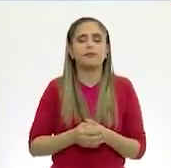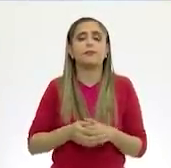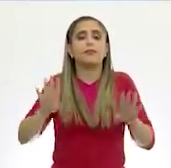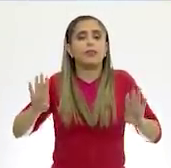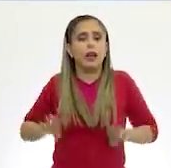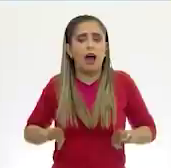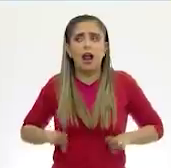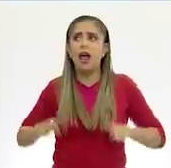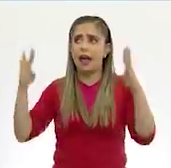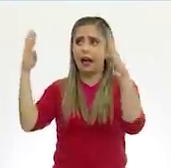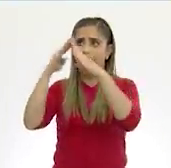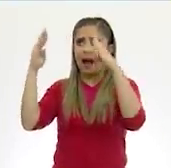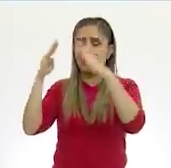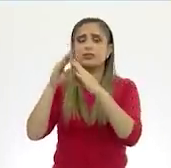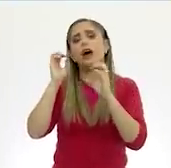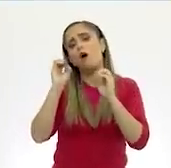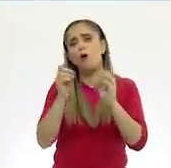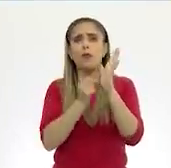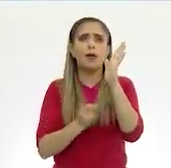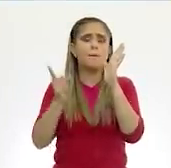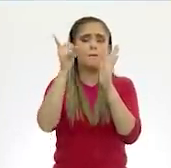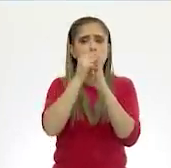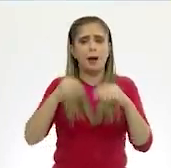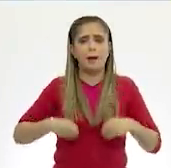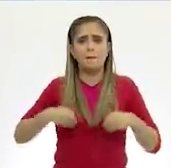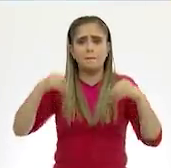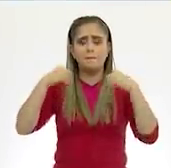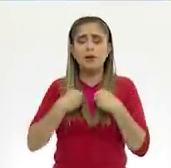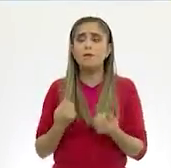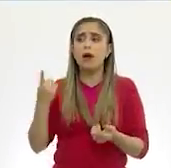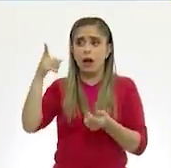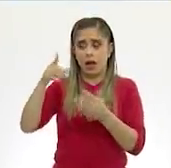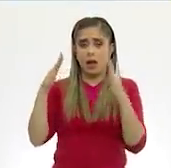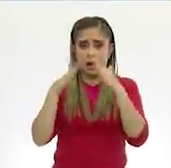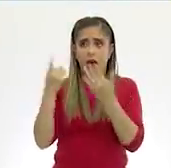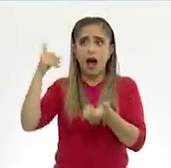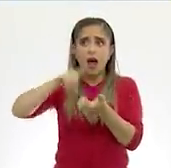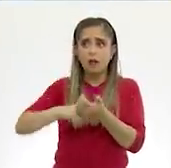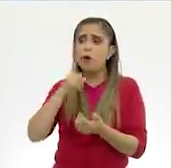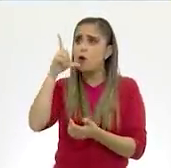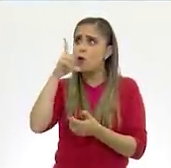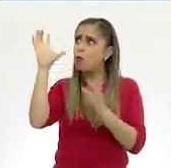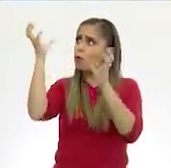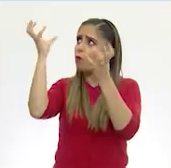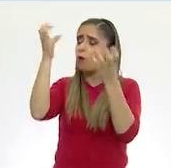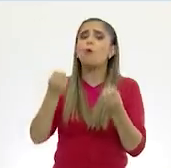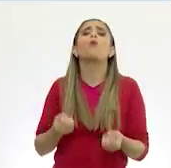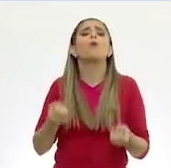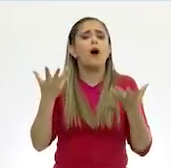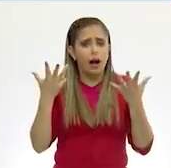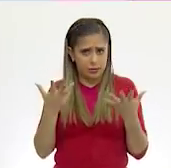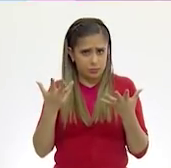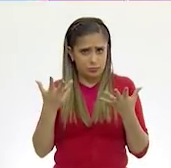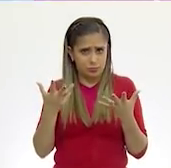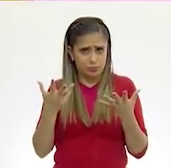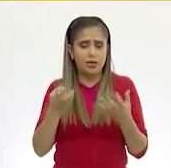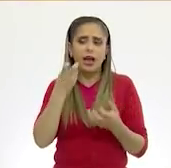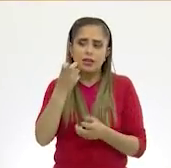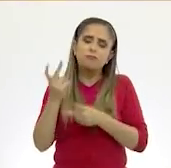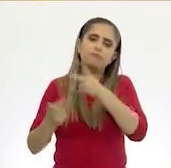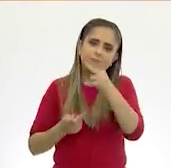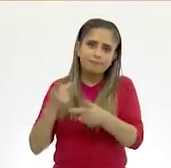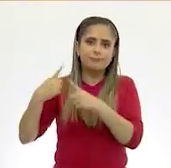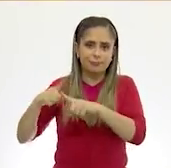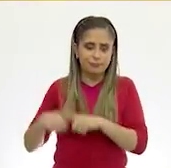Características de la casa o departamentos donde vive la gente. Por ejemplo, ¿cuántos focos hay en la casa? Y conocer